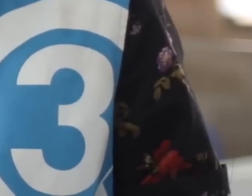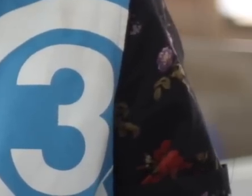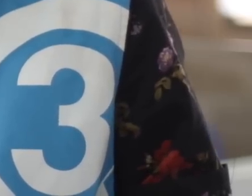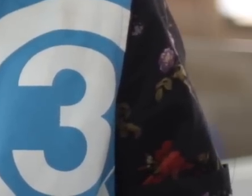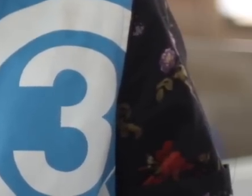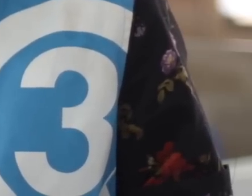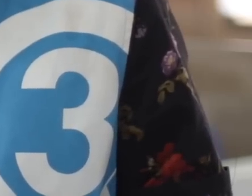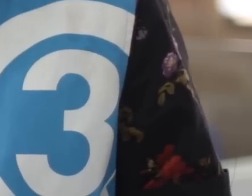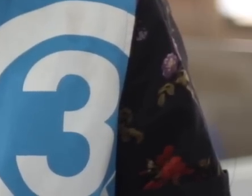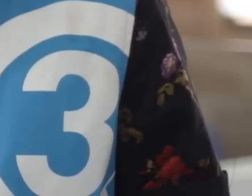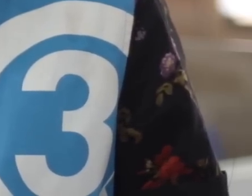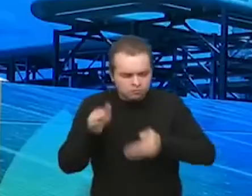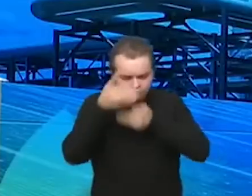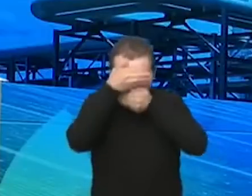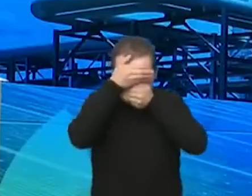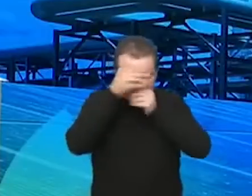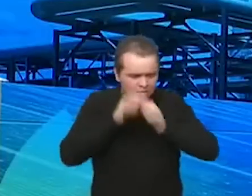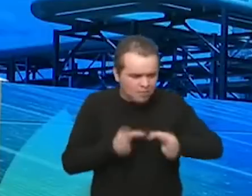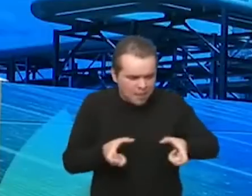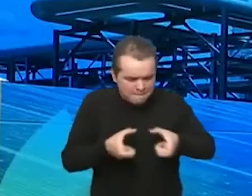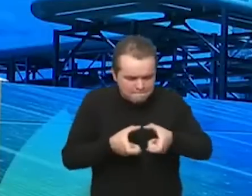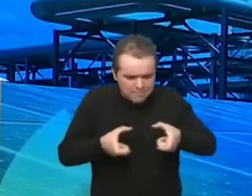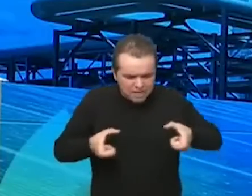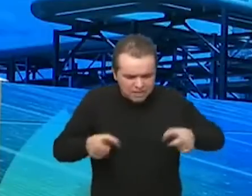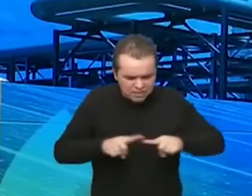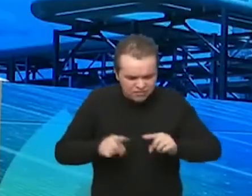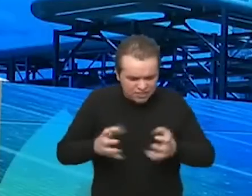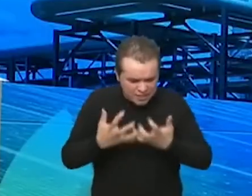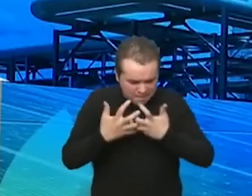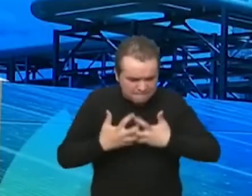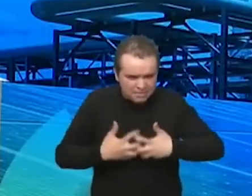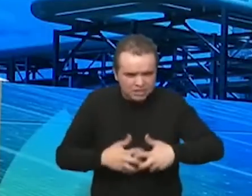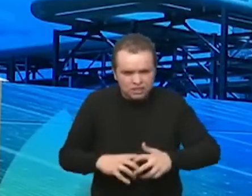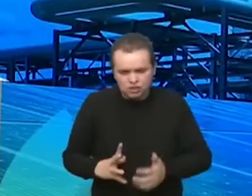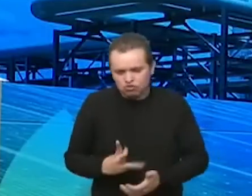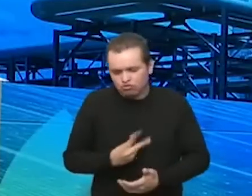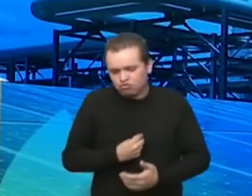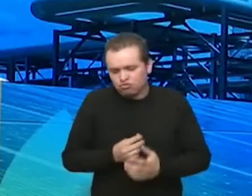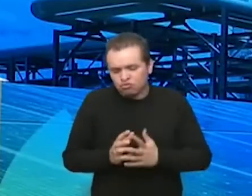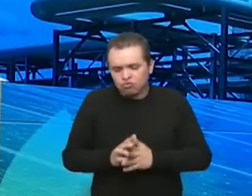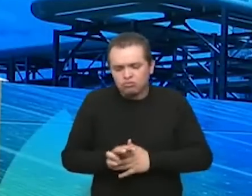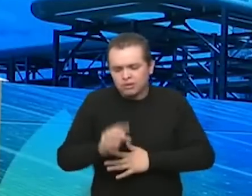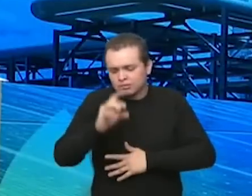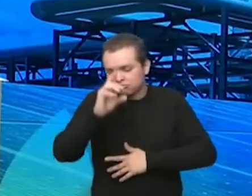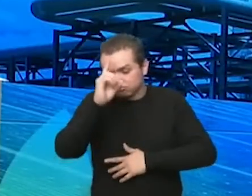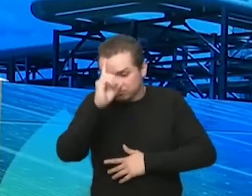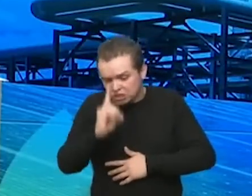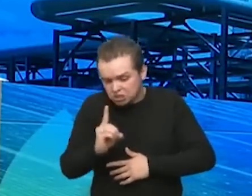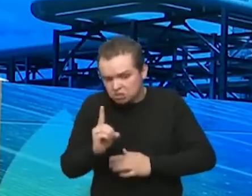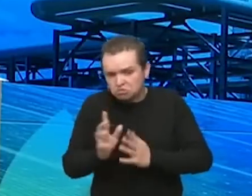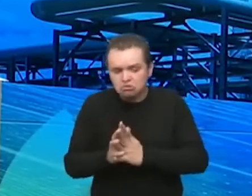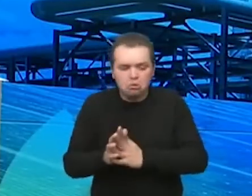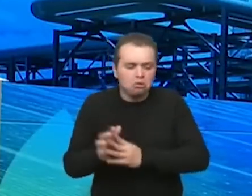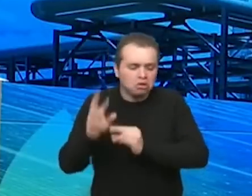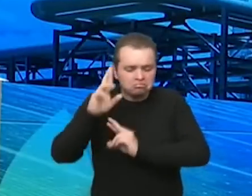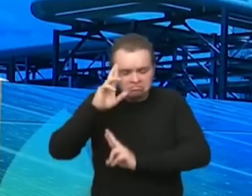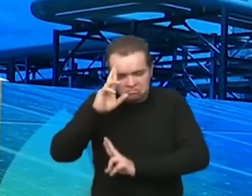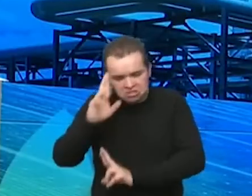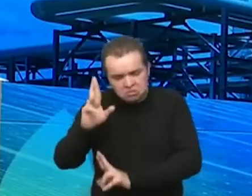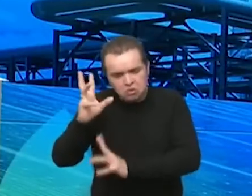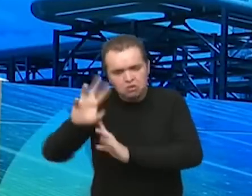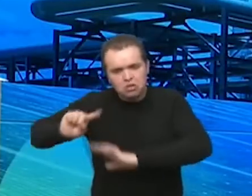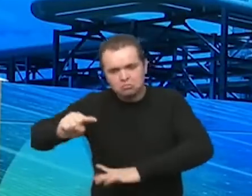haya participado en esta red criminal como lo de empresas Nosotros hemos tomado las acciones que corresponden